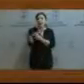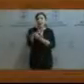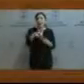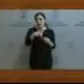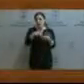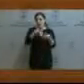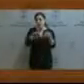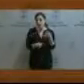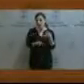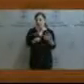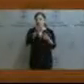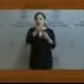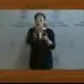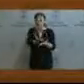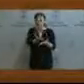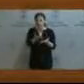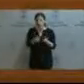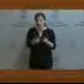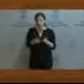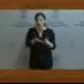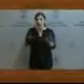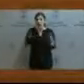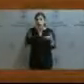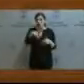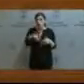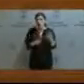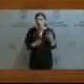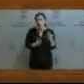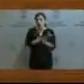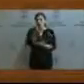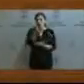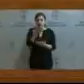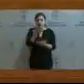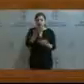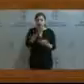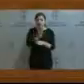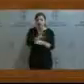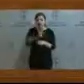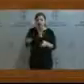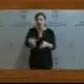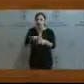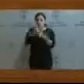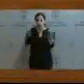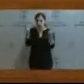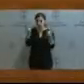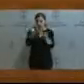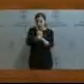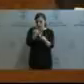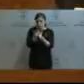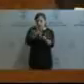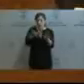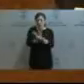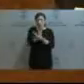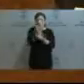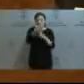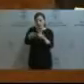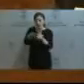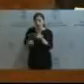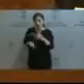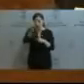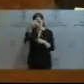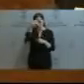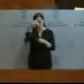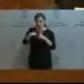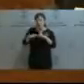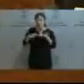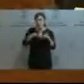enumerar. La insuficiencia crónica de la oferta pública de empleo. Esta se compone de dos elementos principales: movilidad y